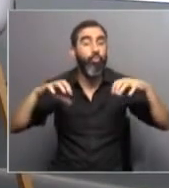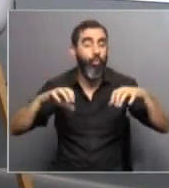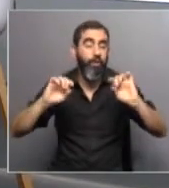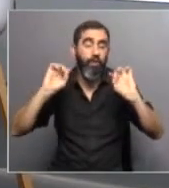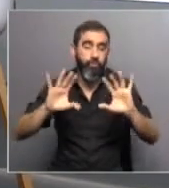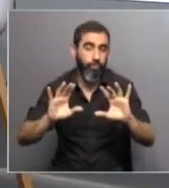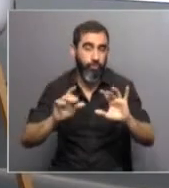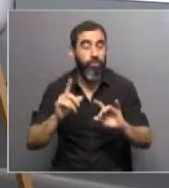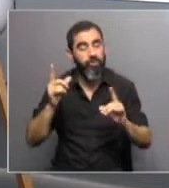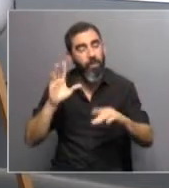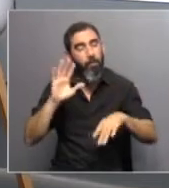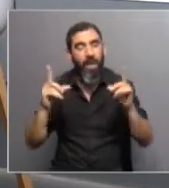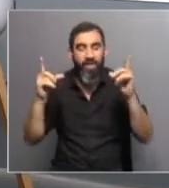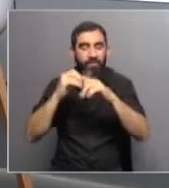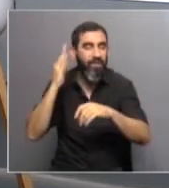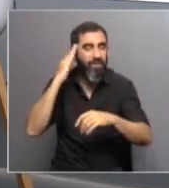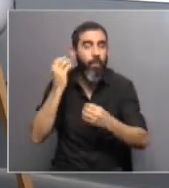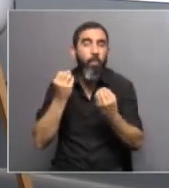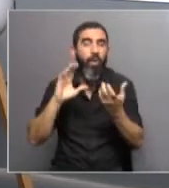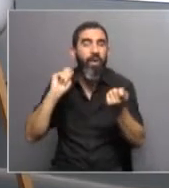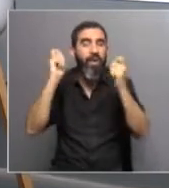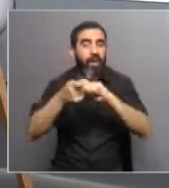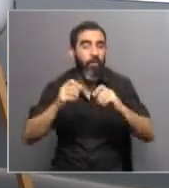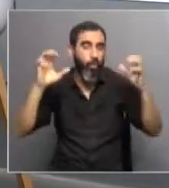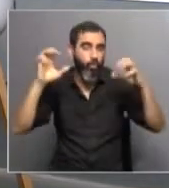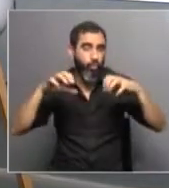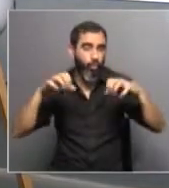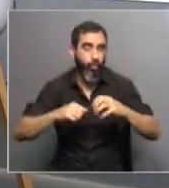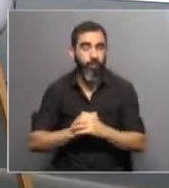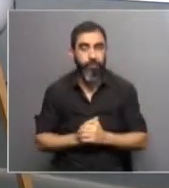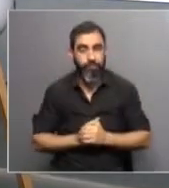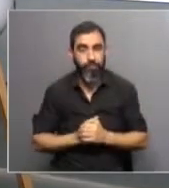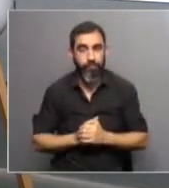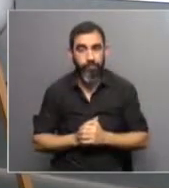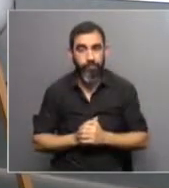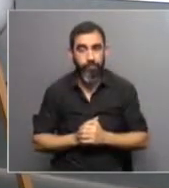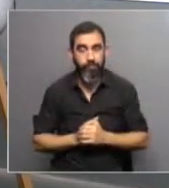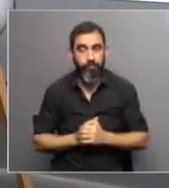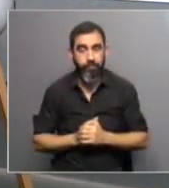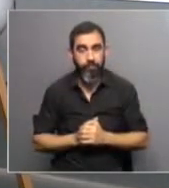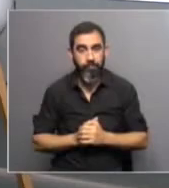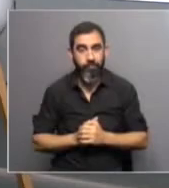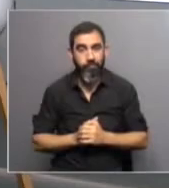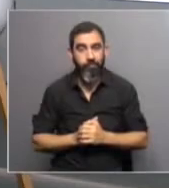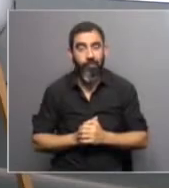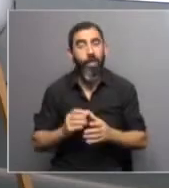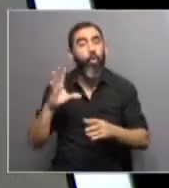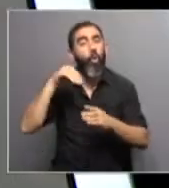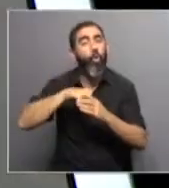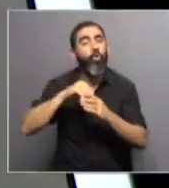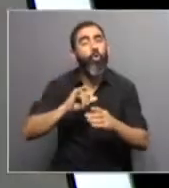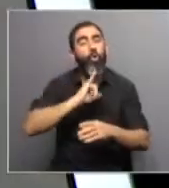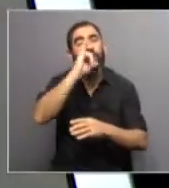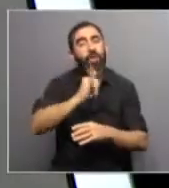hace que sea más difícil atribuir los cambios observados en las lluvias. Para terminar este repaso de los contenidos del informe y lo que tiene que ver